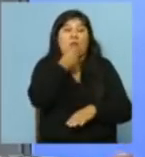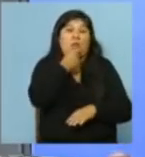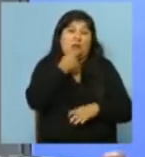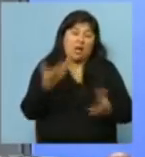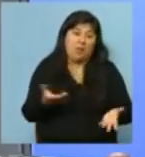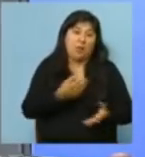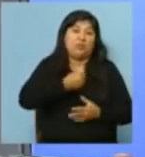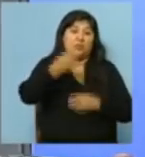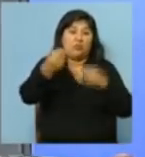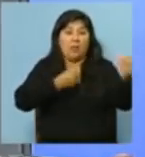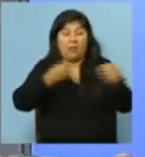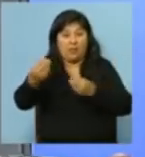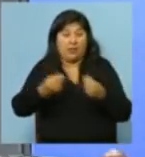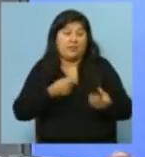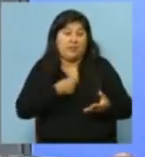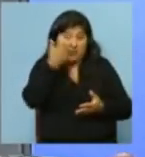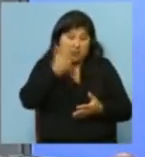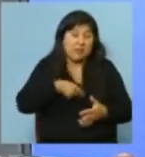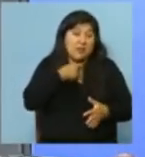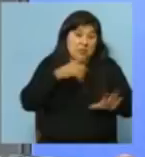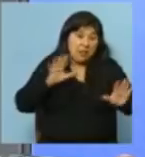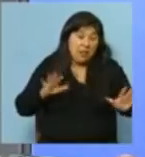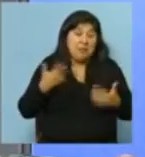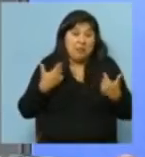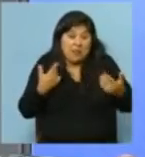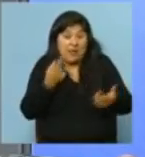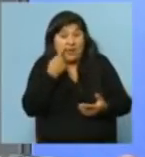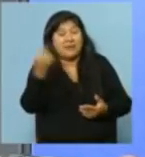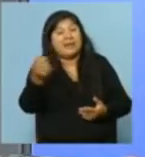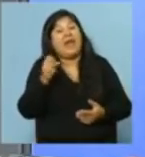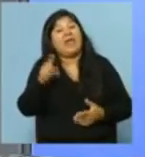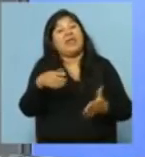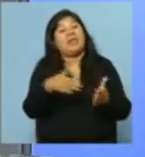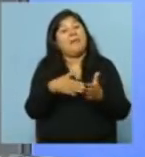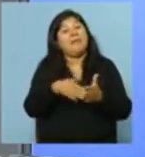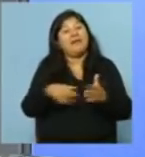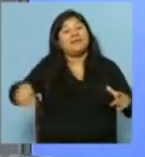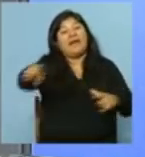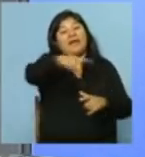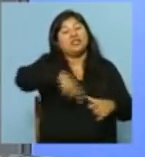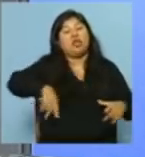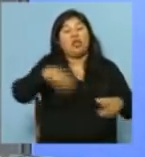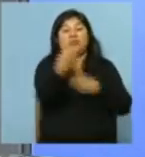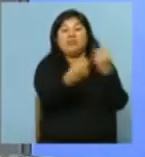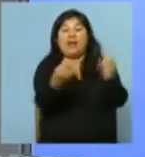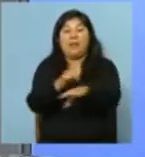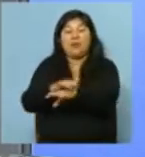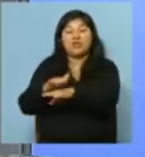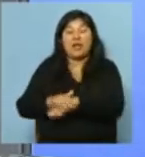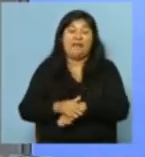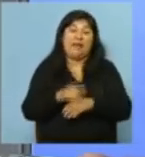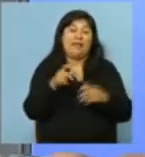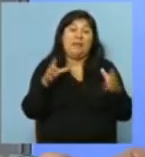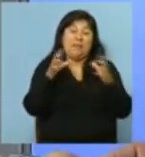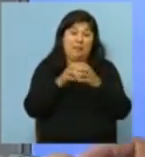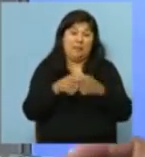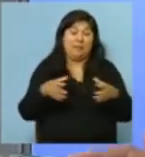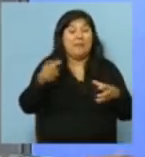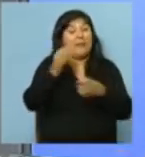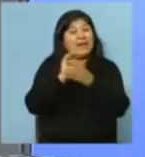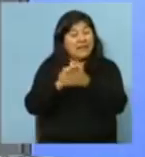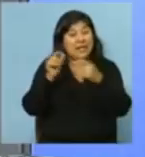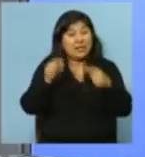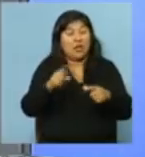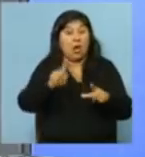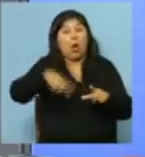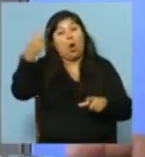Municipio San sa juu en este caso estoy dispuesto hacerlo lo decidirán en la mesa del partido hay expresiones de otros dirigentes que también quieren ser como en el caso